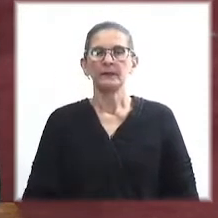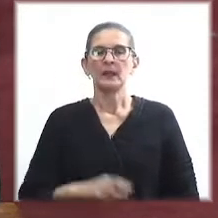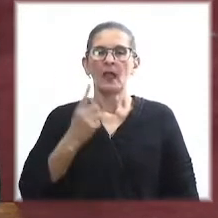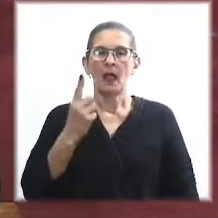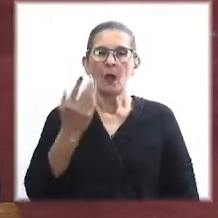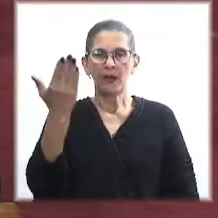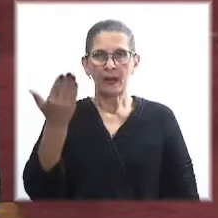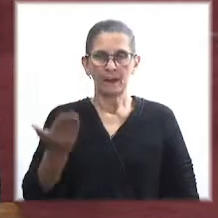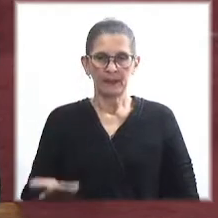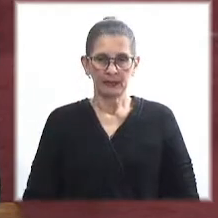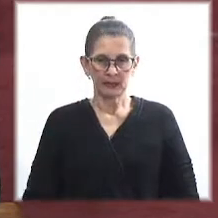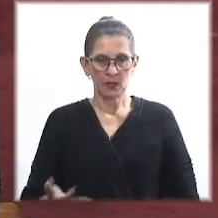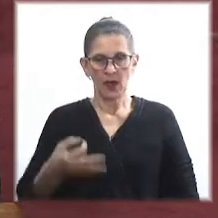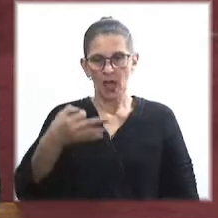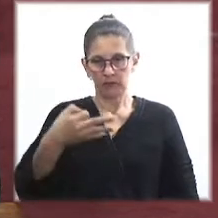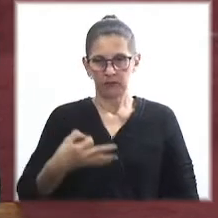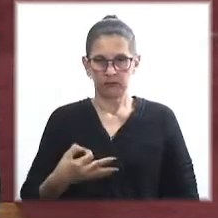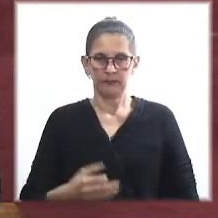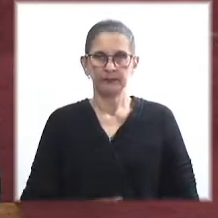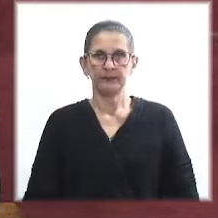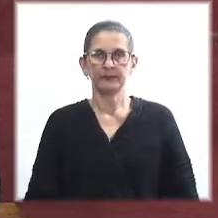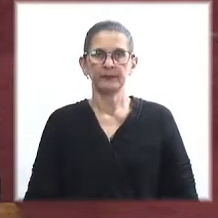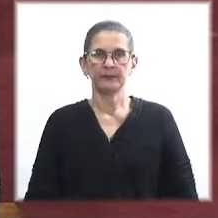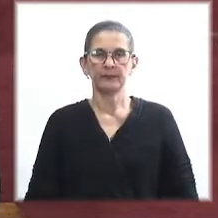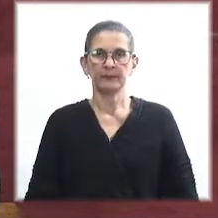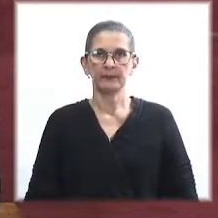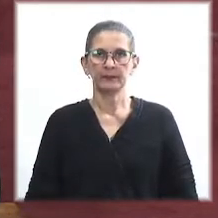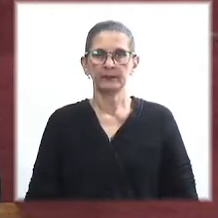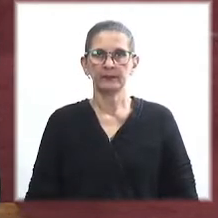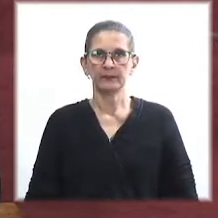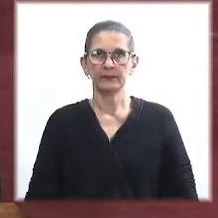una persona singular.